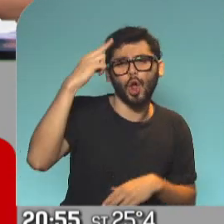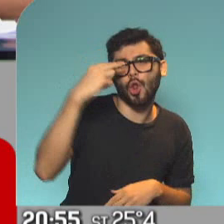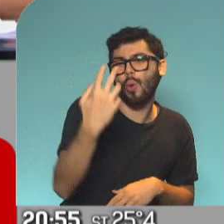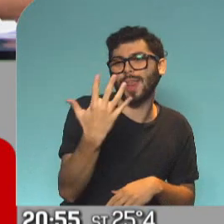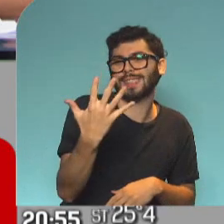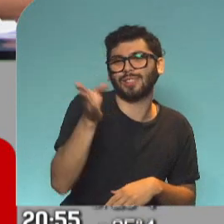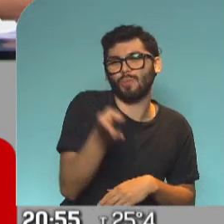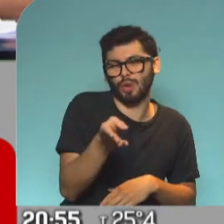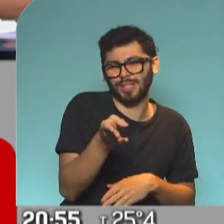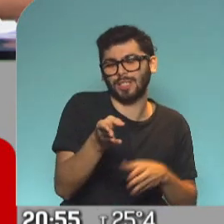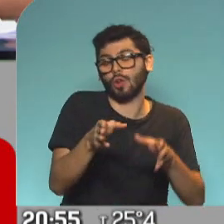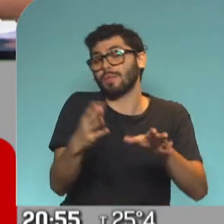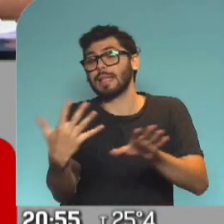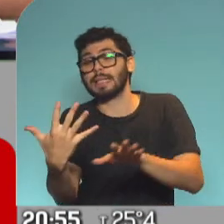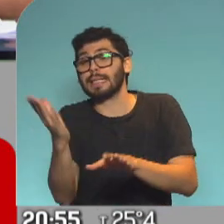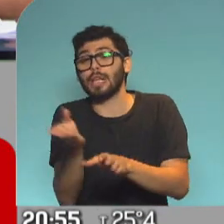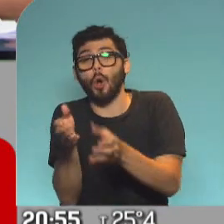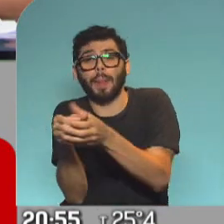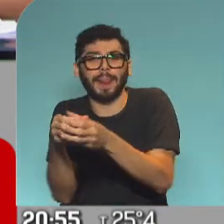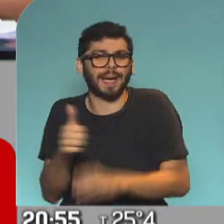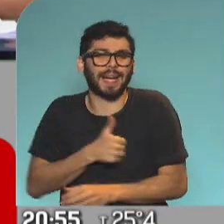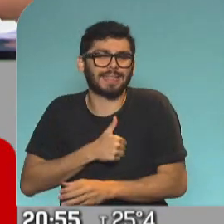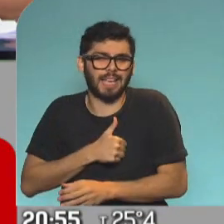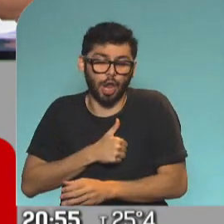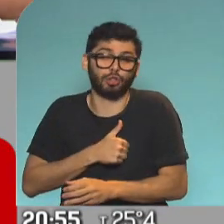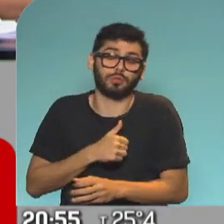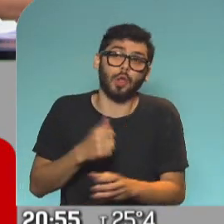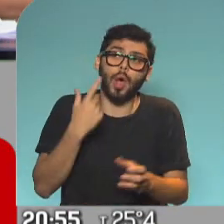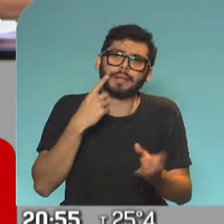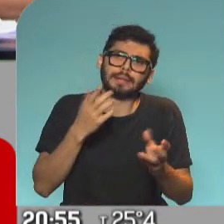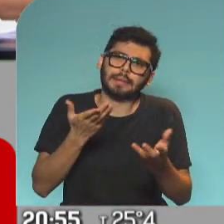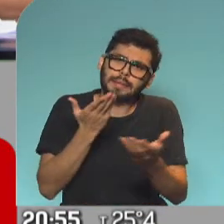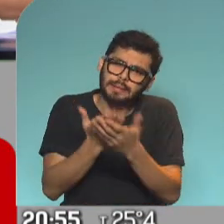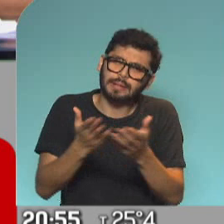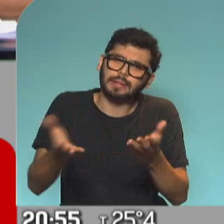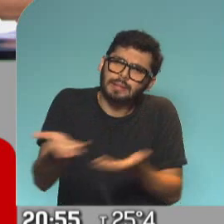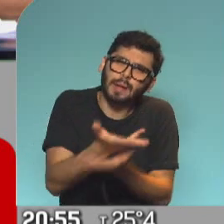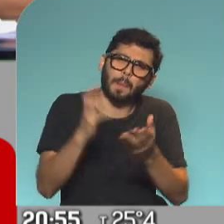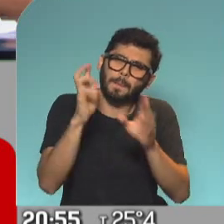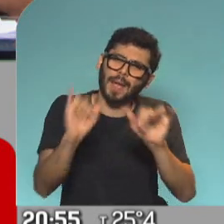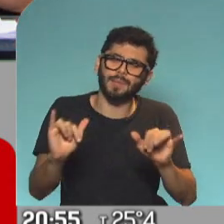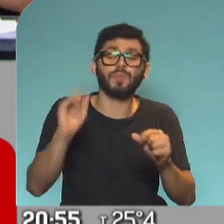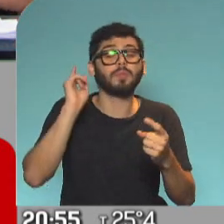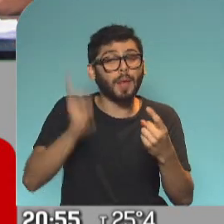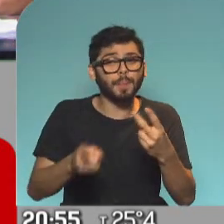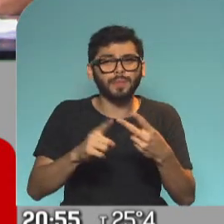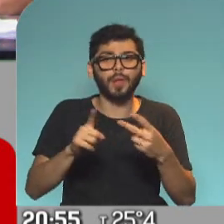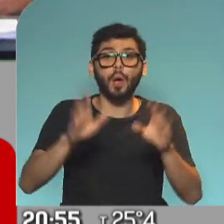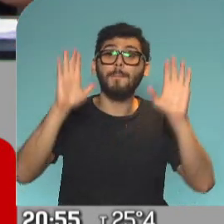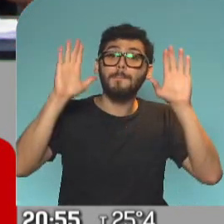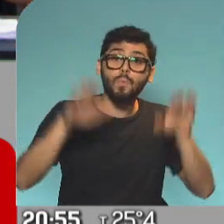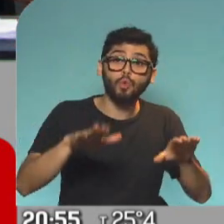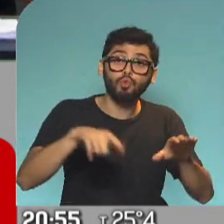la población, frente a los cristianos. Déjame recordar también, y con esto cierro, que el tema de los musulmanes